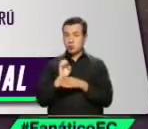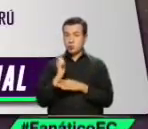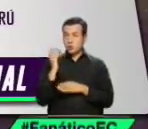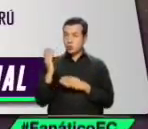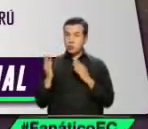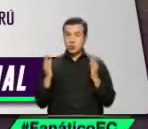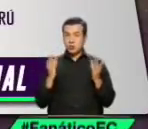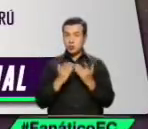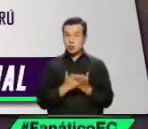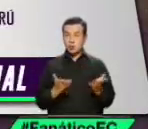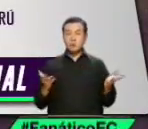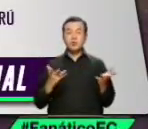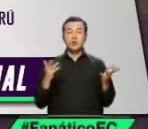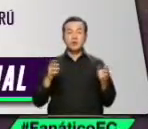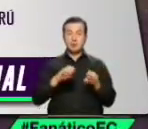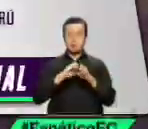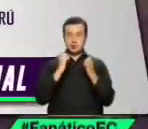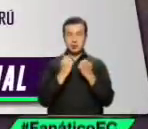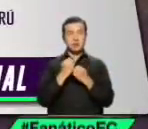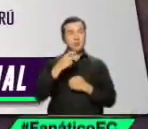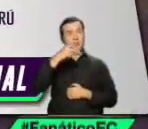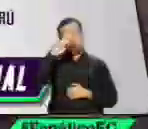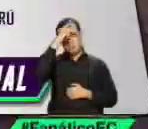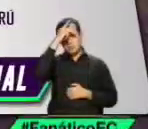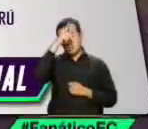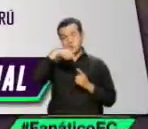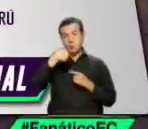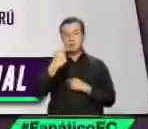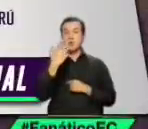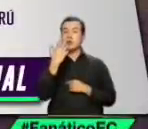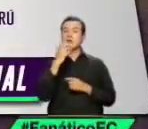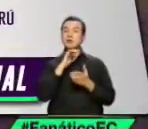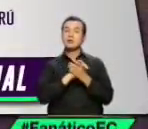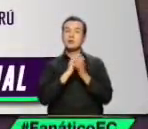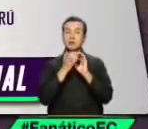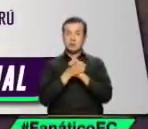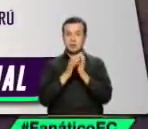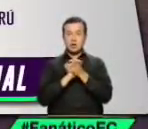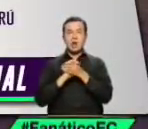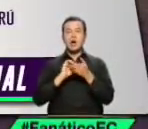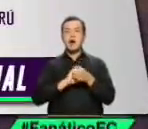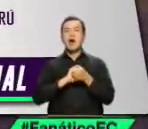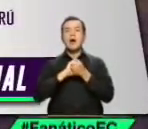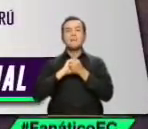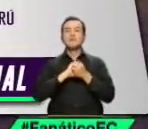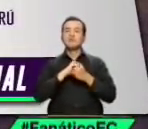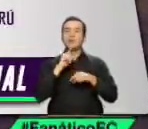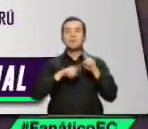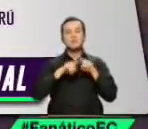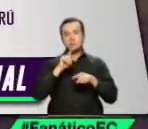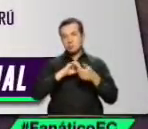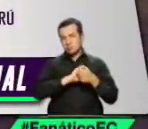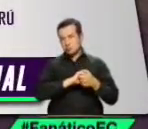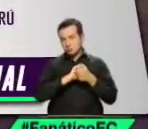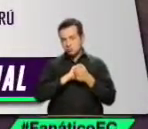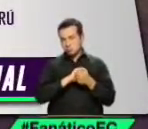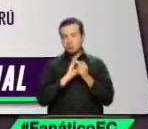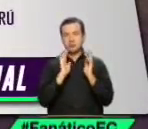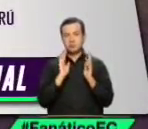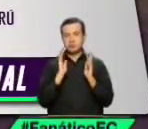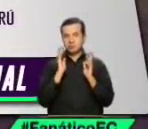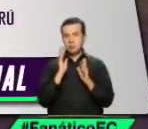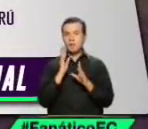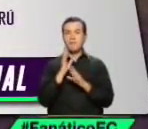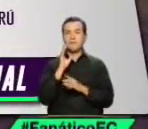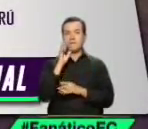a la tricolor en el Estadio Nacional de Perú este próximo 15 de noviembre. Amistoso internacional definido ya por parte de